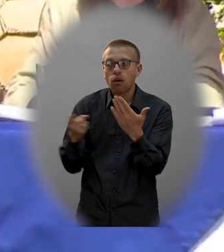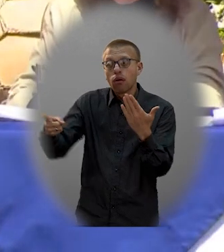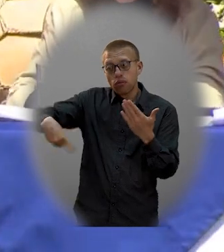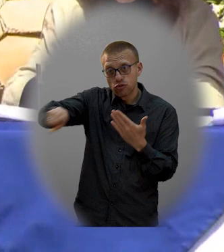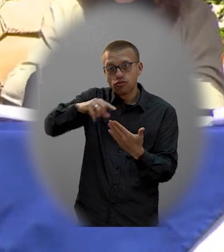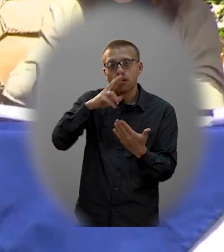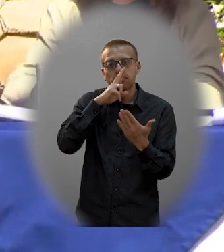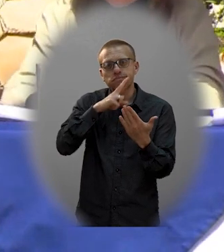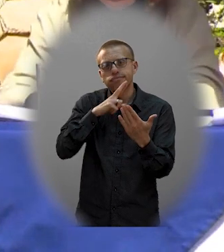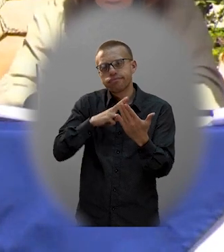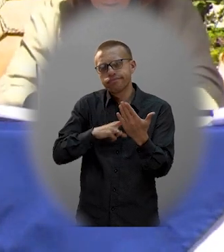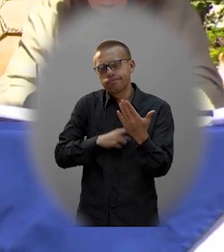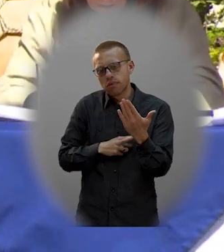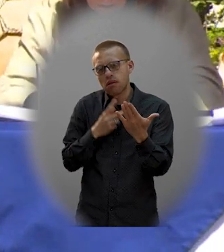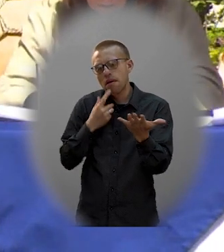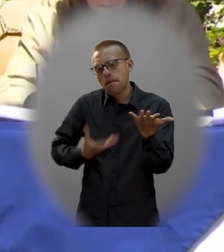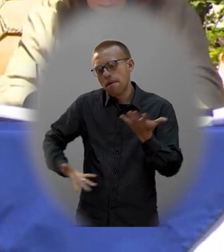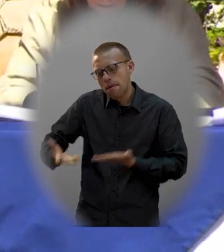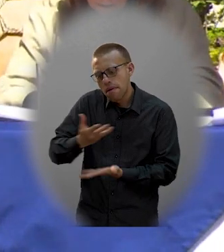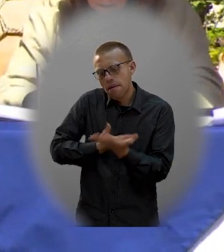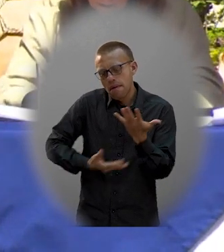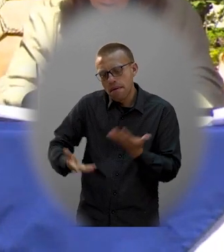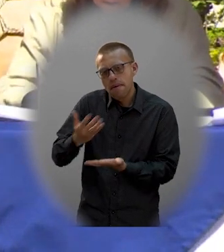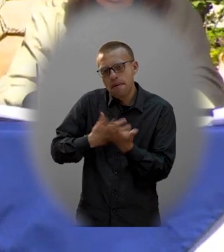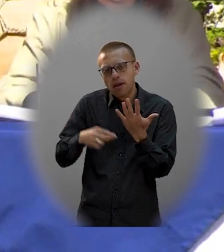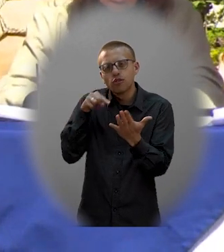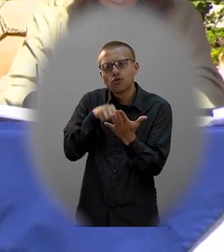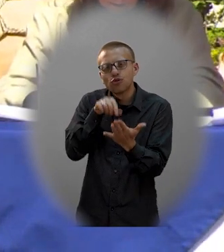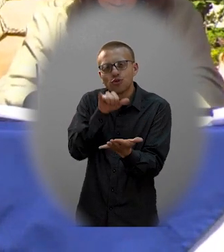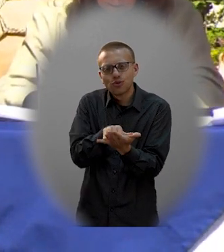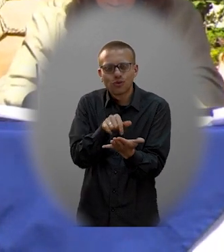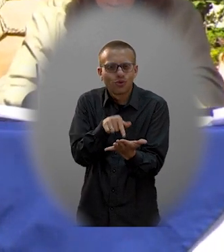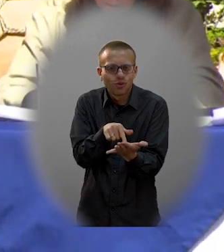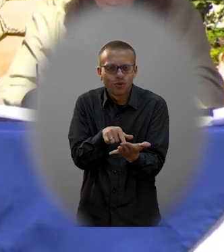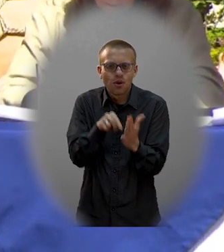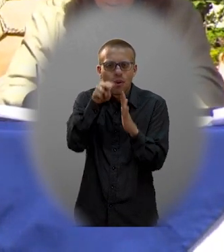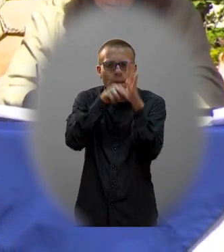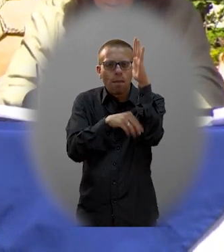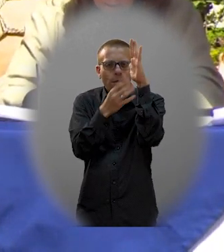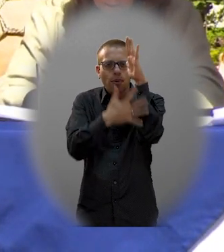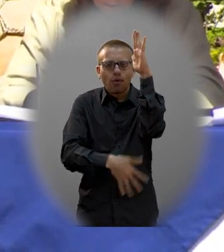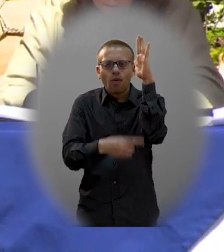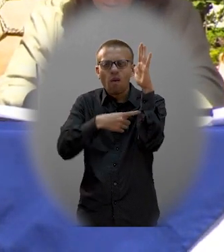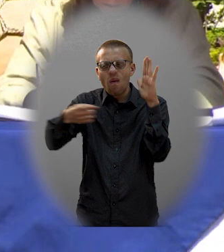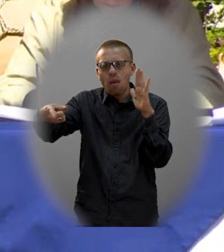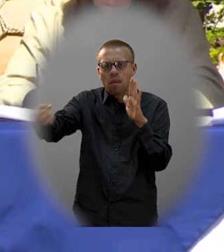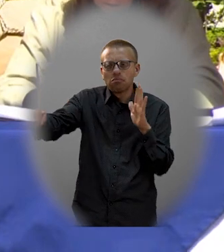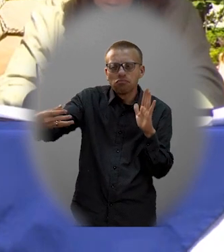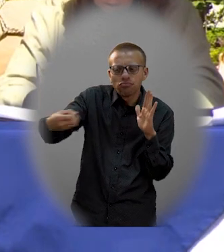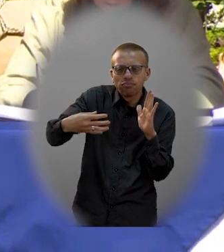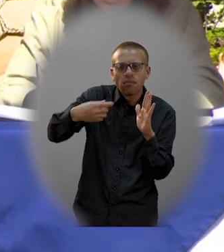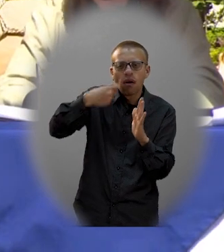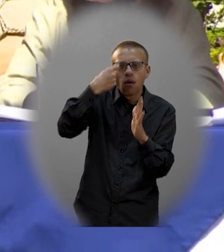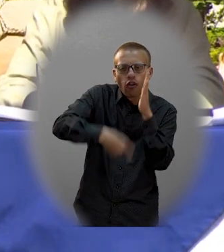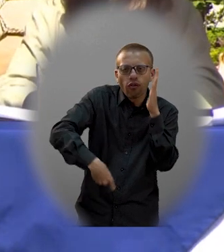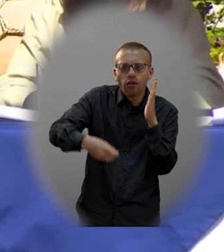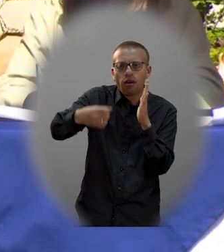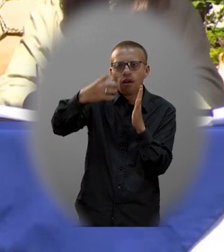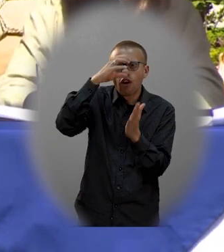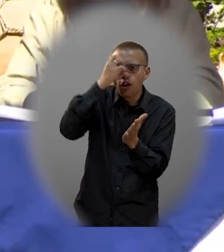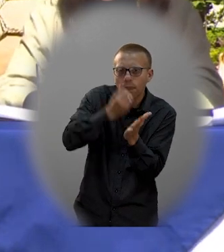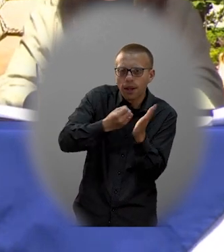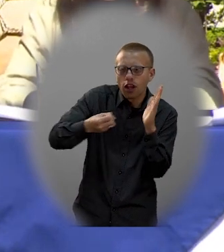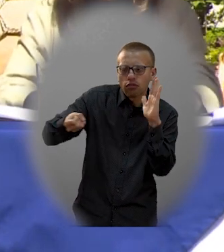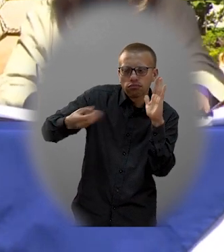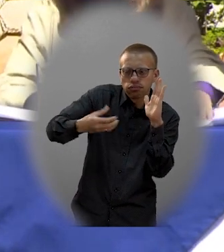ir diligenciando de acuerdo al punto del protocolo cuáles son sus aportes y comentarios. En el protocolo que